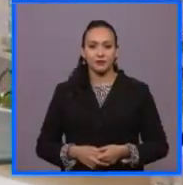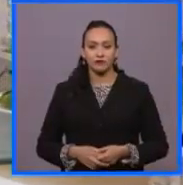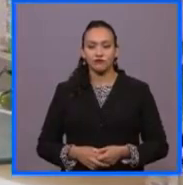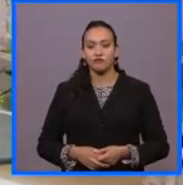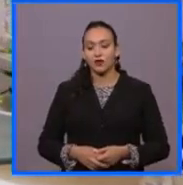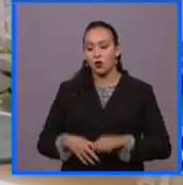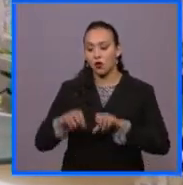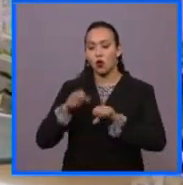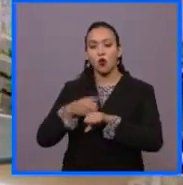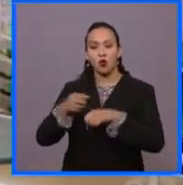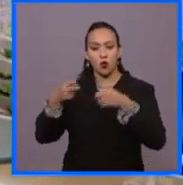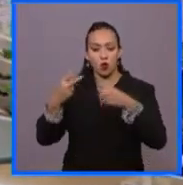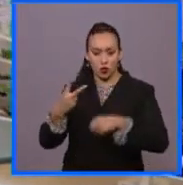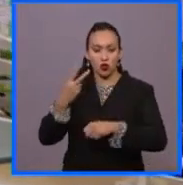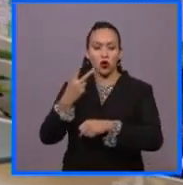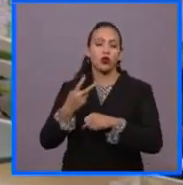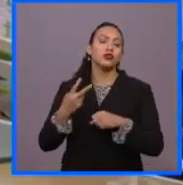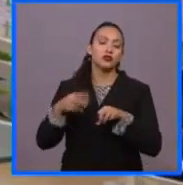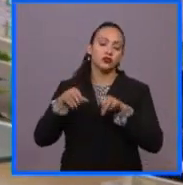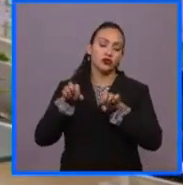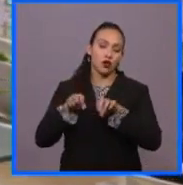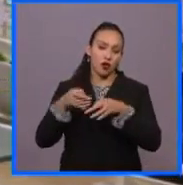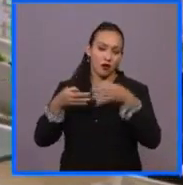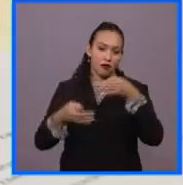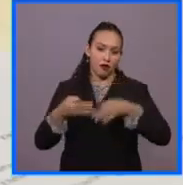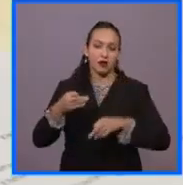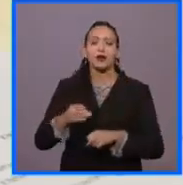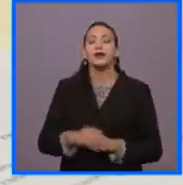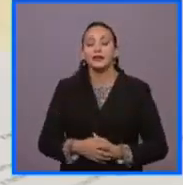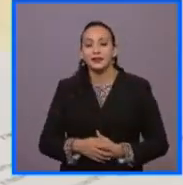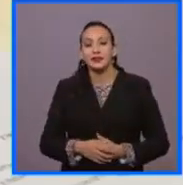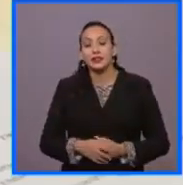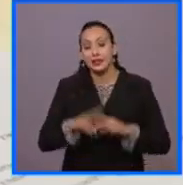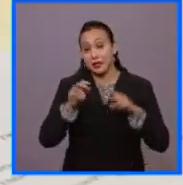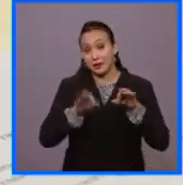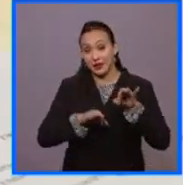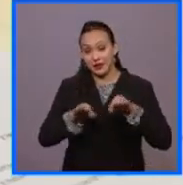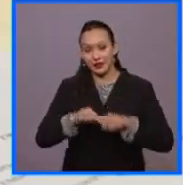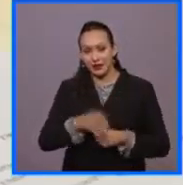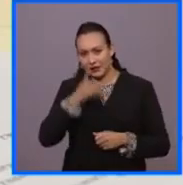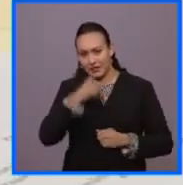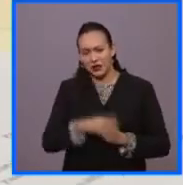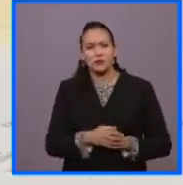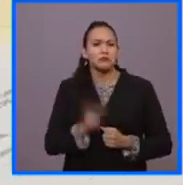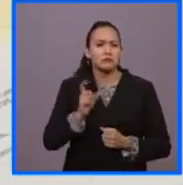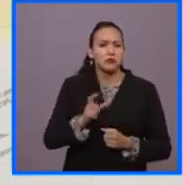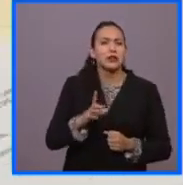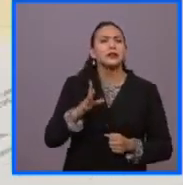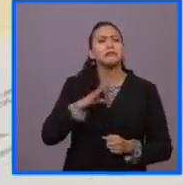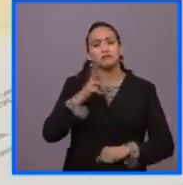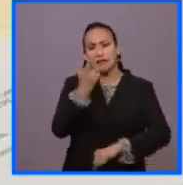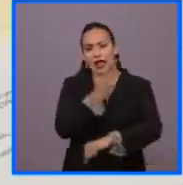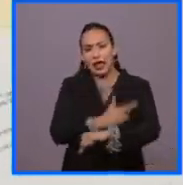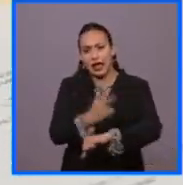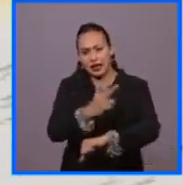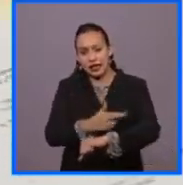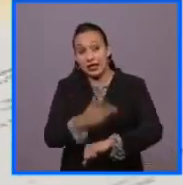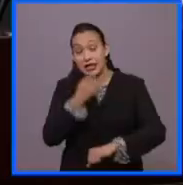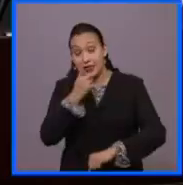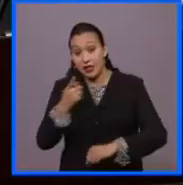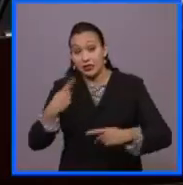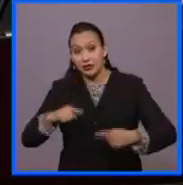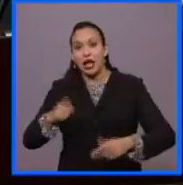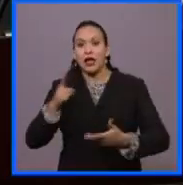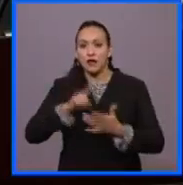Y el segundo tribunal colegiado en materia de trabajo del primer circuito estableció que en los asuntos en los que se alega